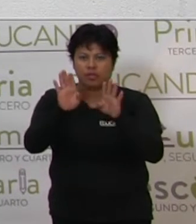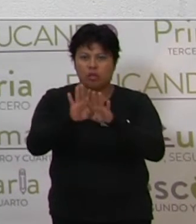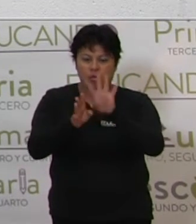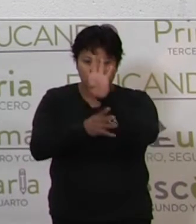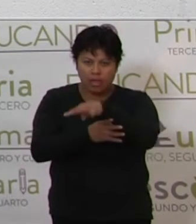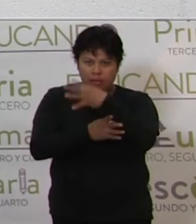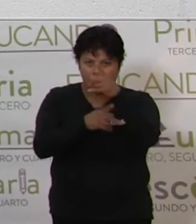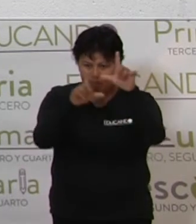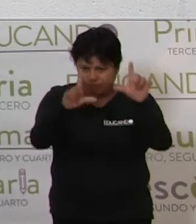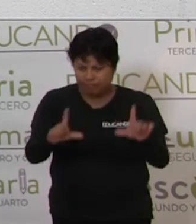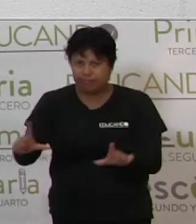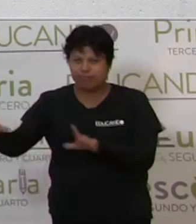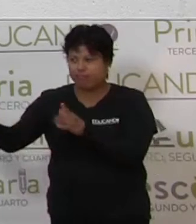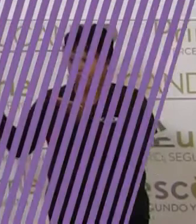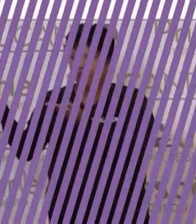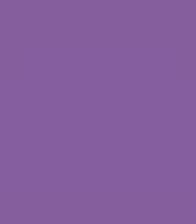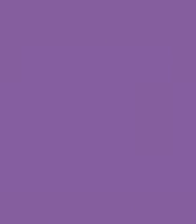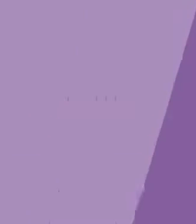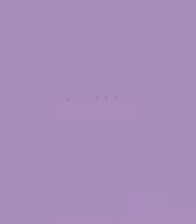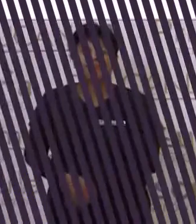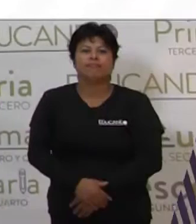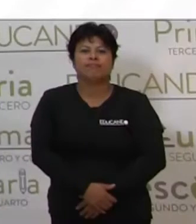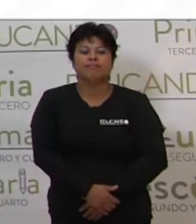tabla. Adelante.